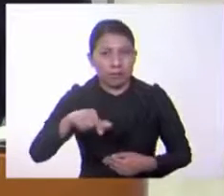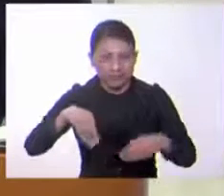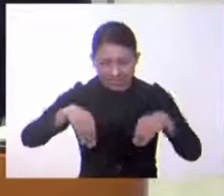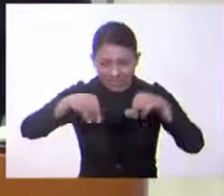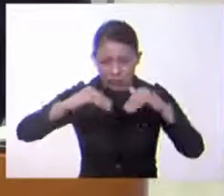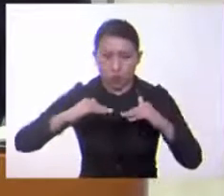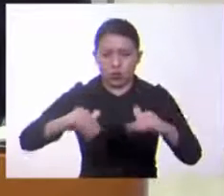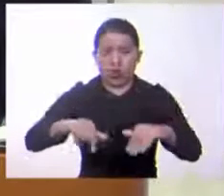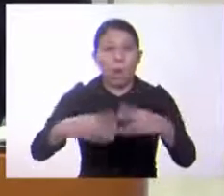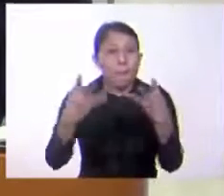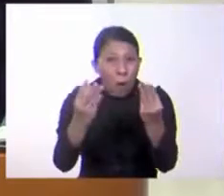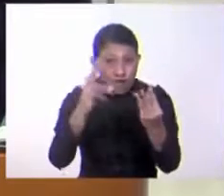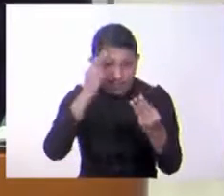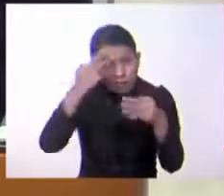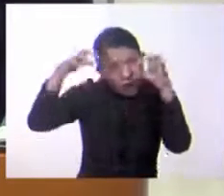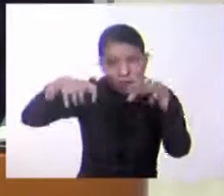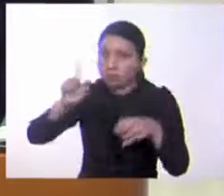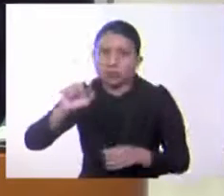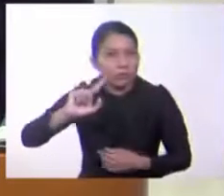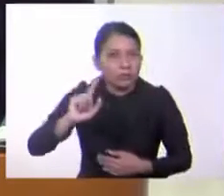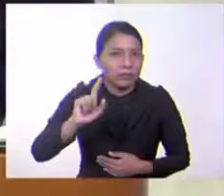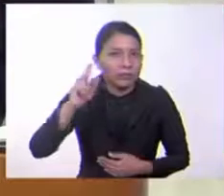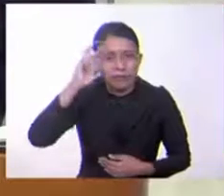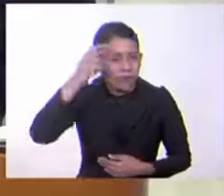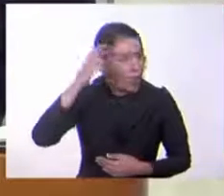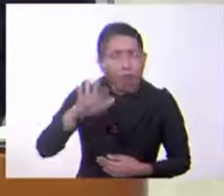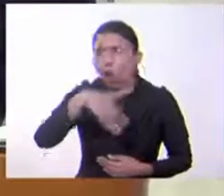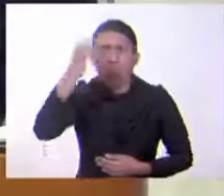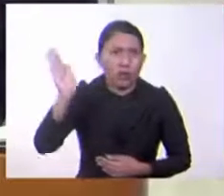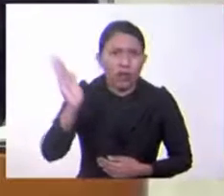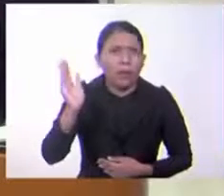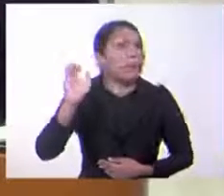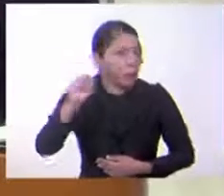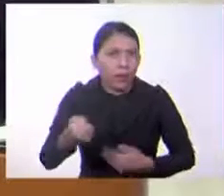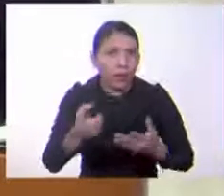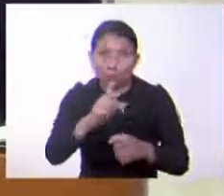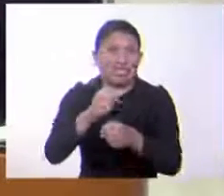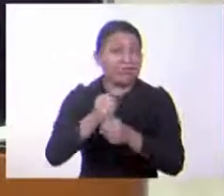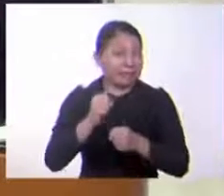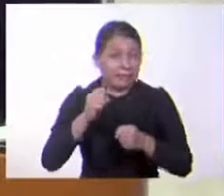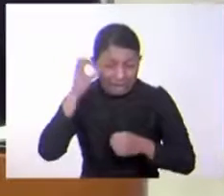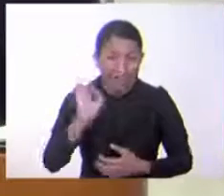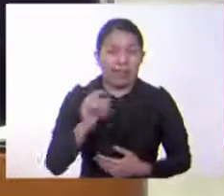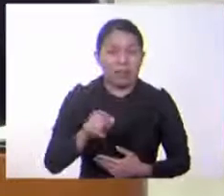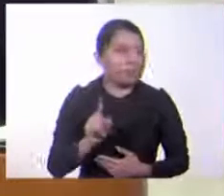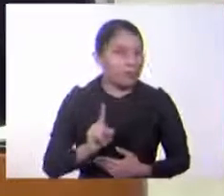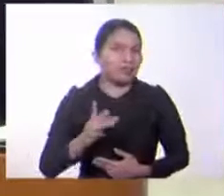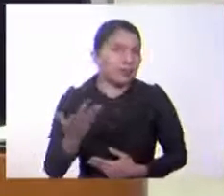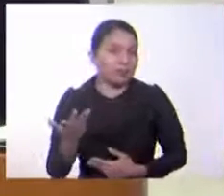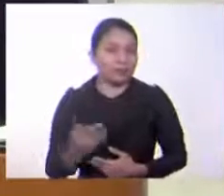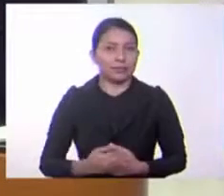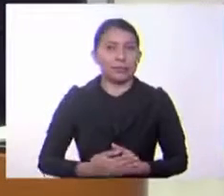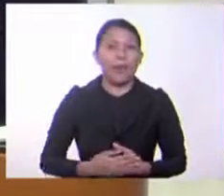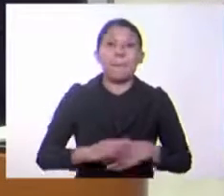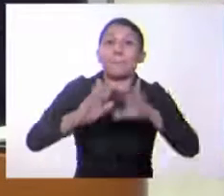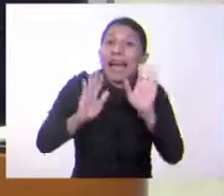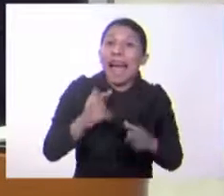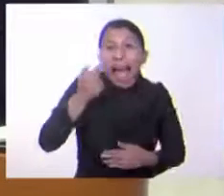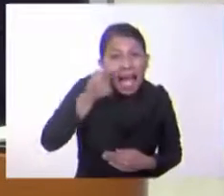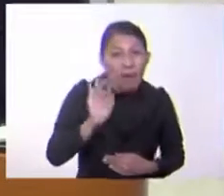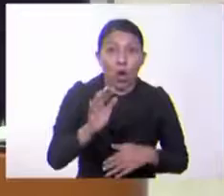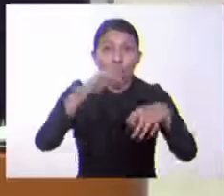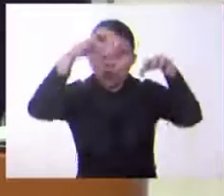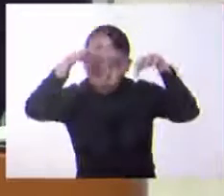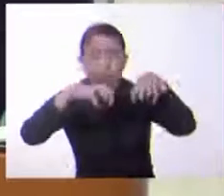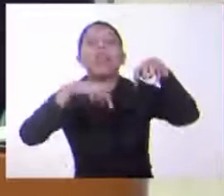mojado no es garantía de que es porque llovió. Es porque llovió, puede pasar otra cosa. Exacto, pero sí estoy segura que